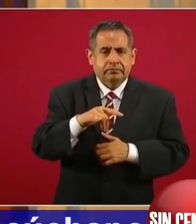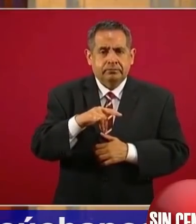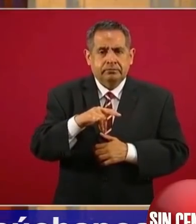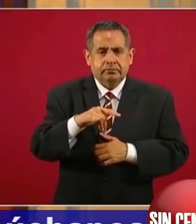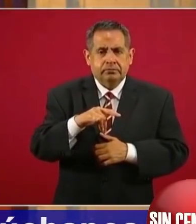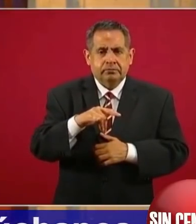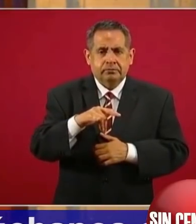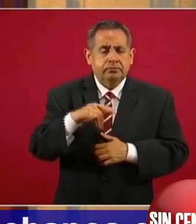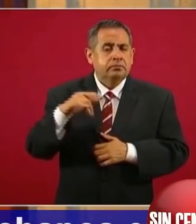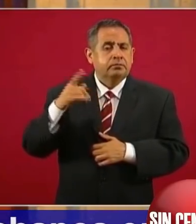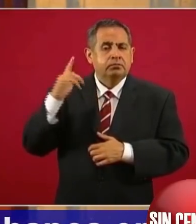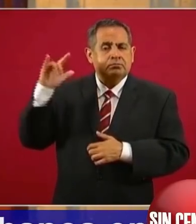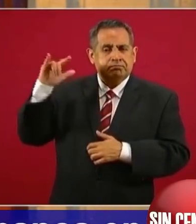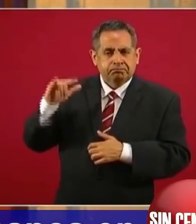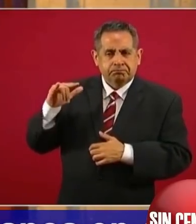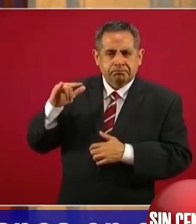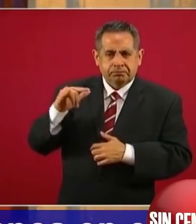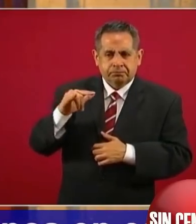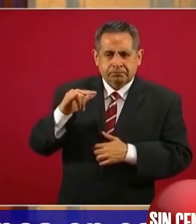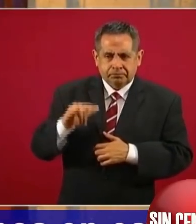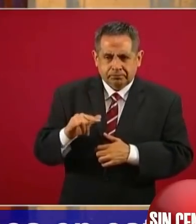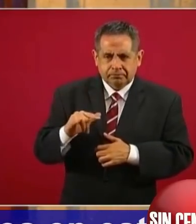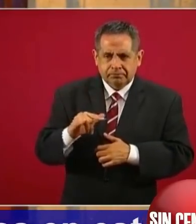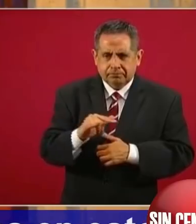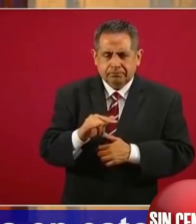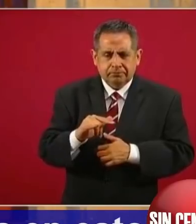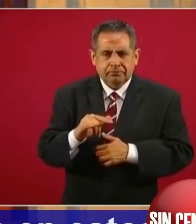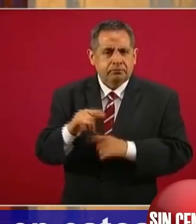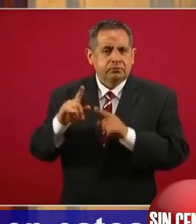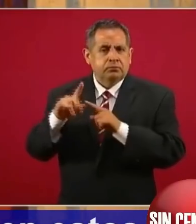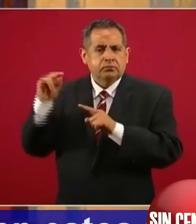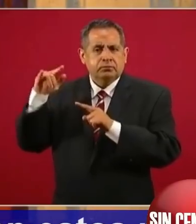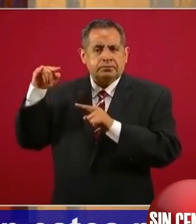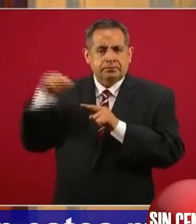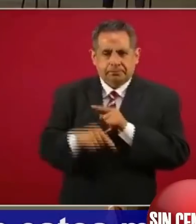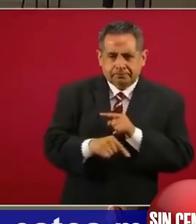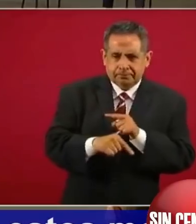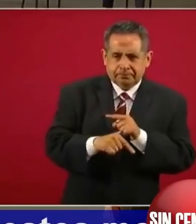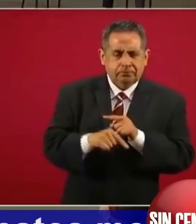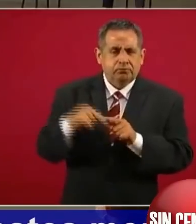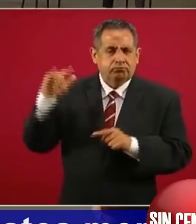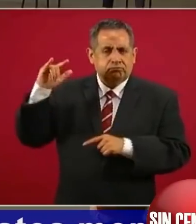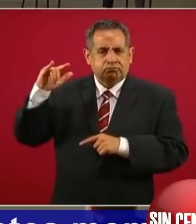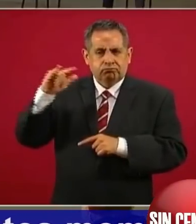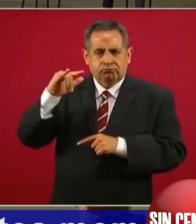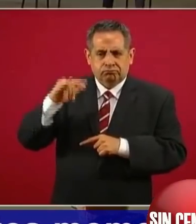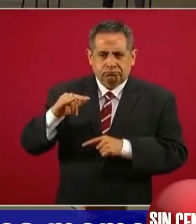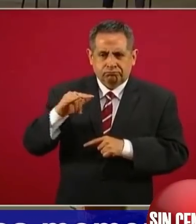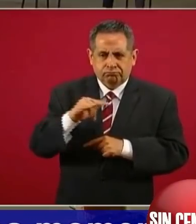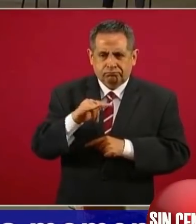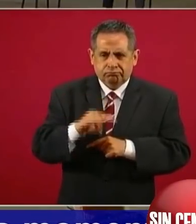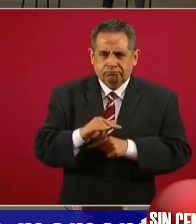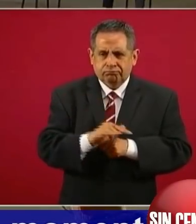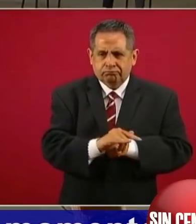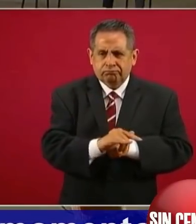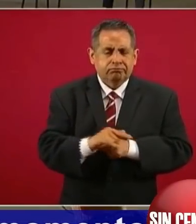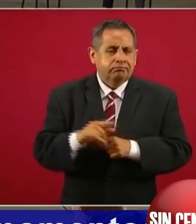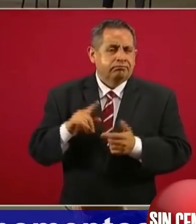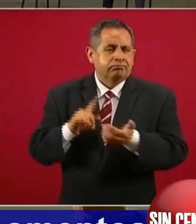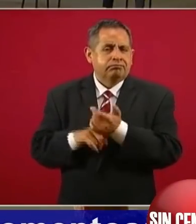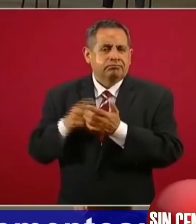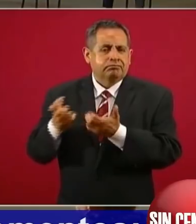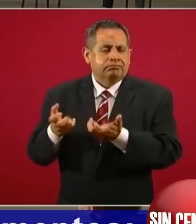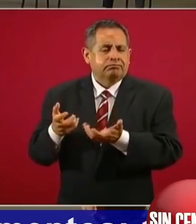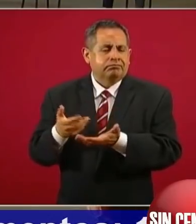es horizontal y luego viene otro escalón de descenso. Esto tiene implicaciones en ruido, en consumo de combustible,